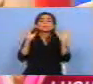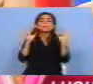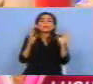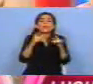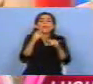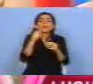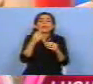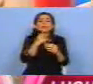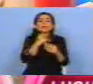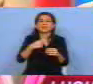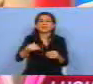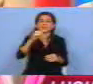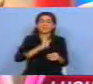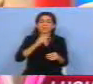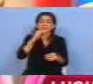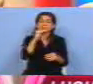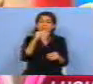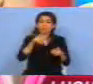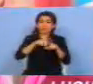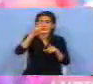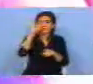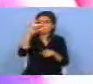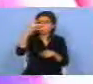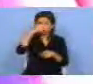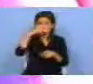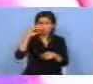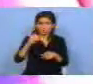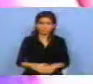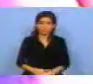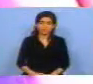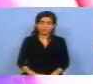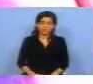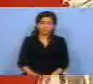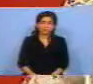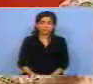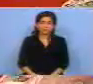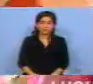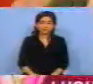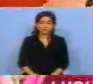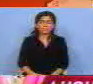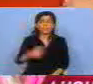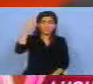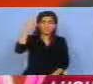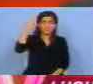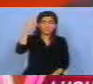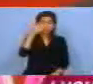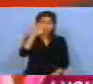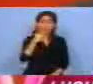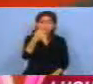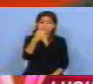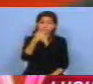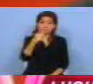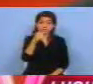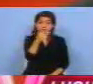cuenta y los chicos quieren responderle luch vamos a ver viliana canosa decile a